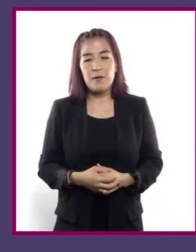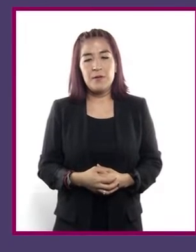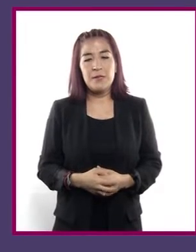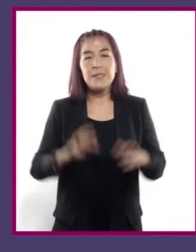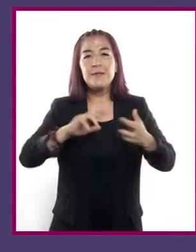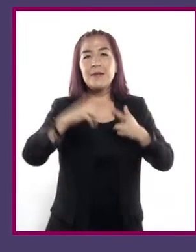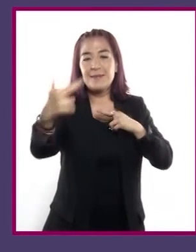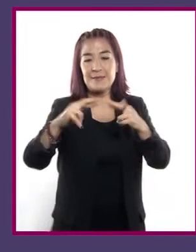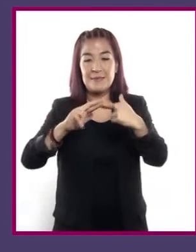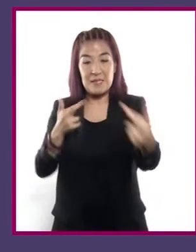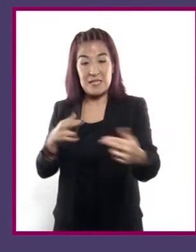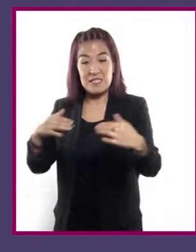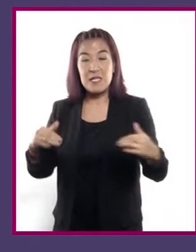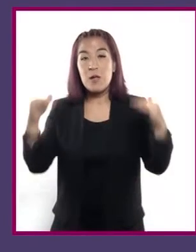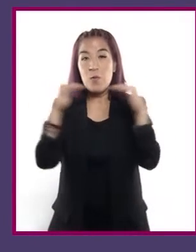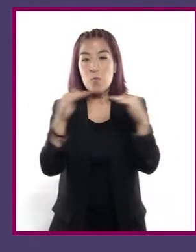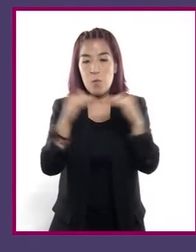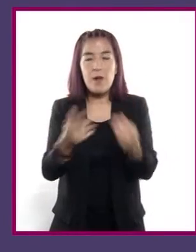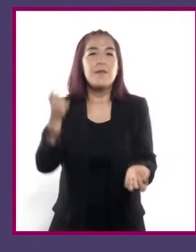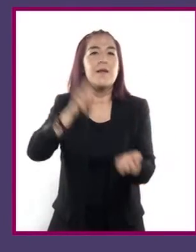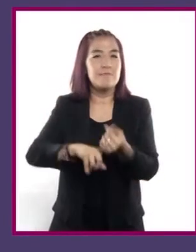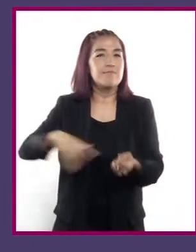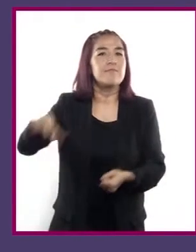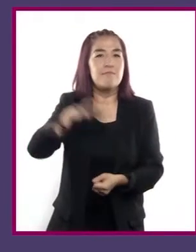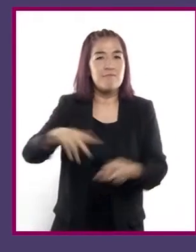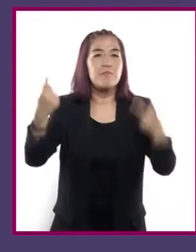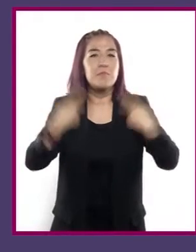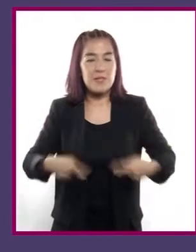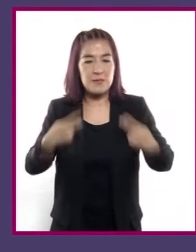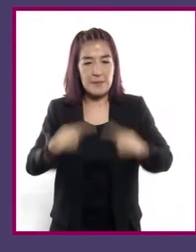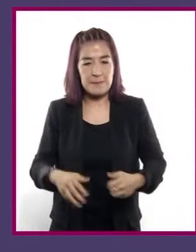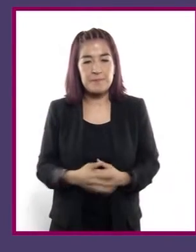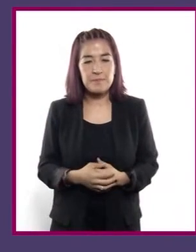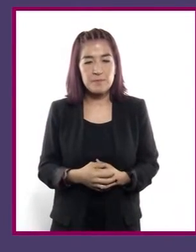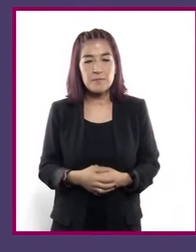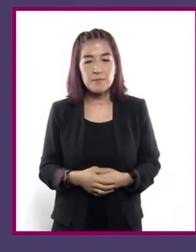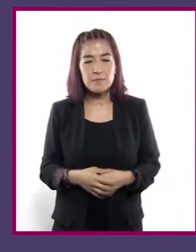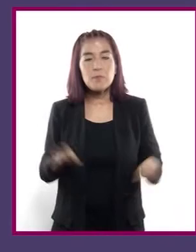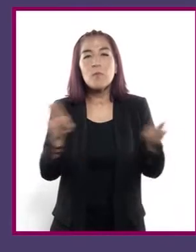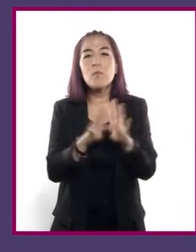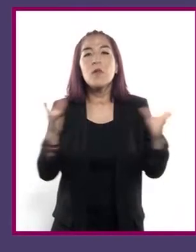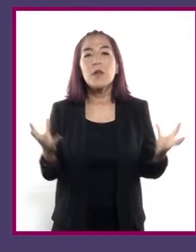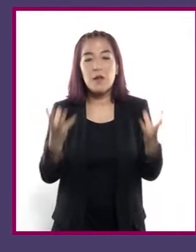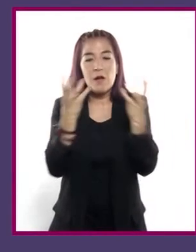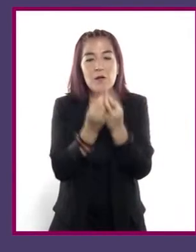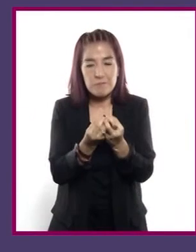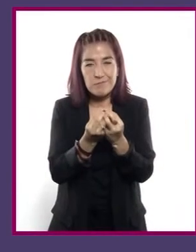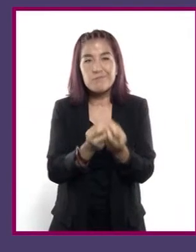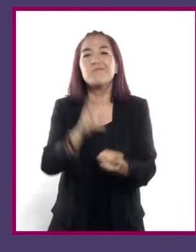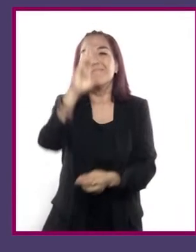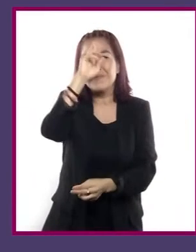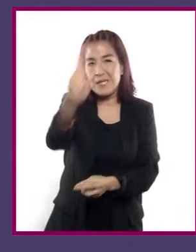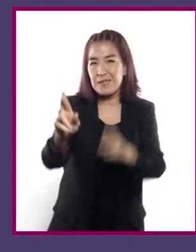relaciones de igualdad entre las personas, una coexistencia respetuosa,